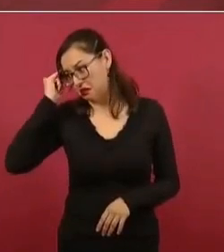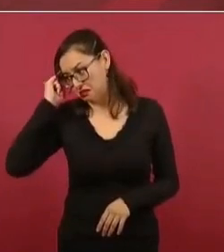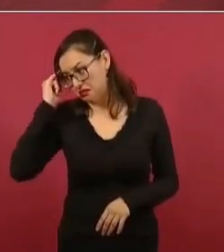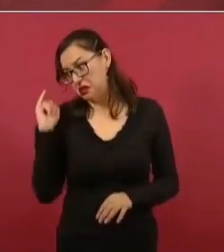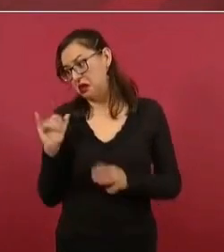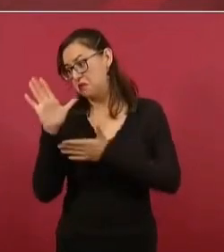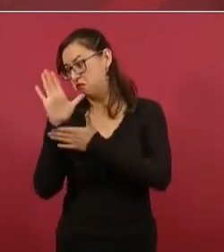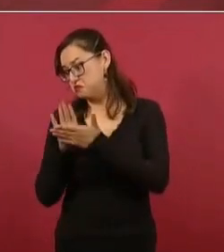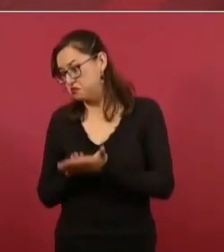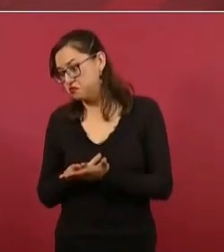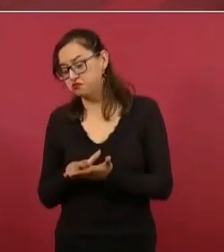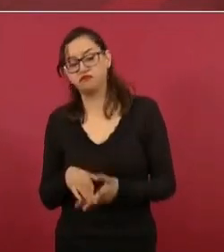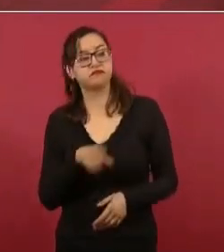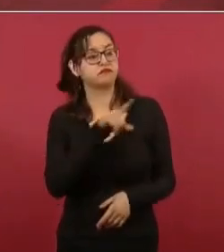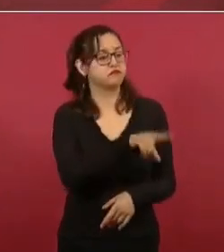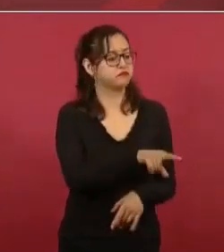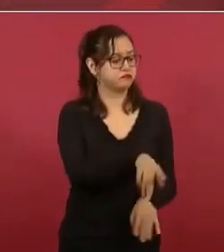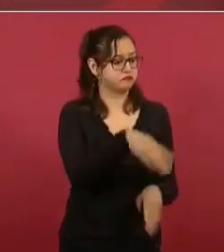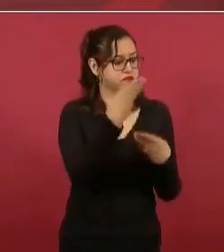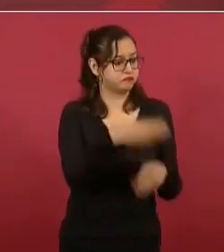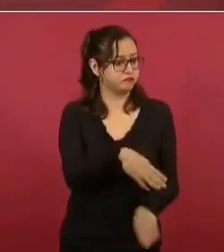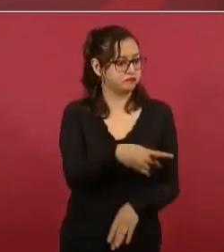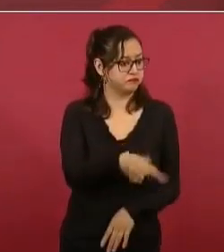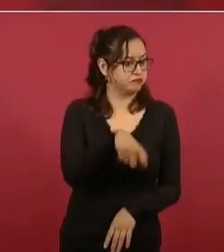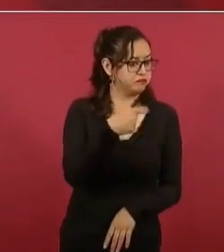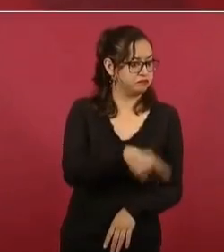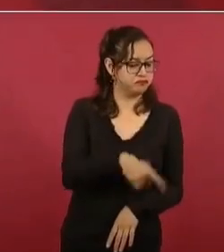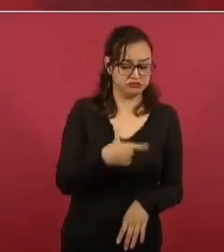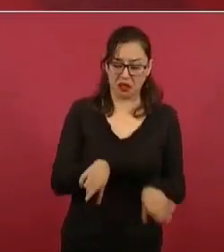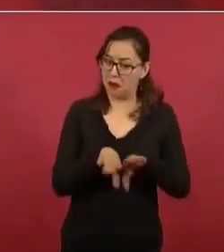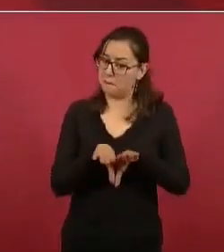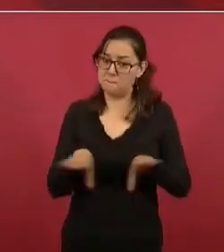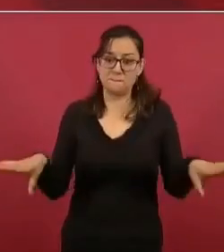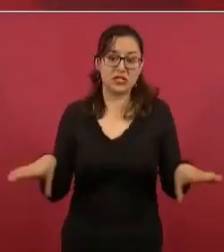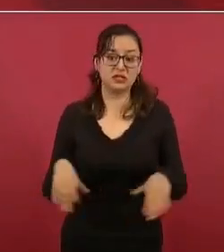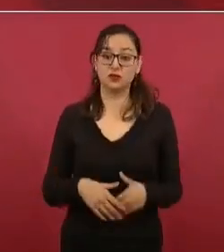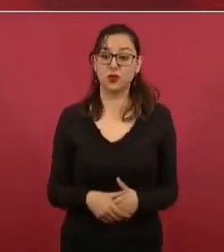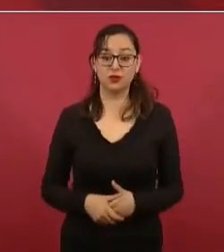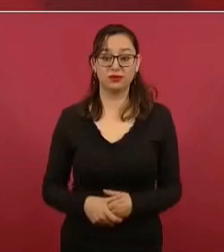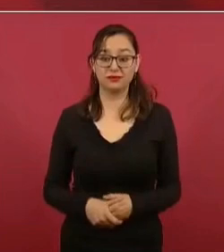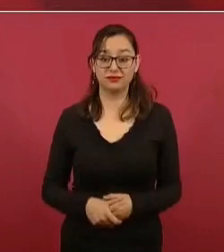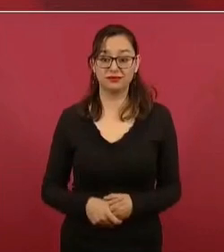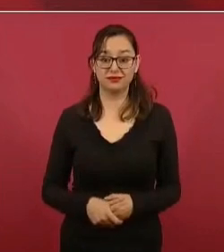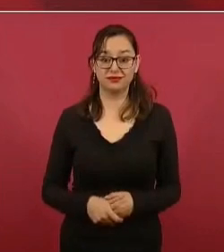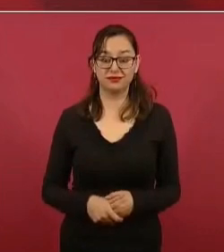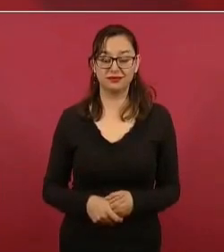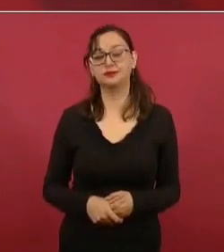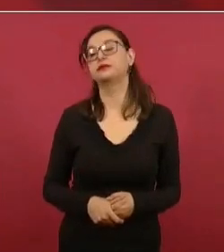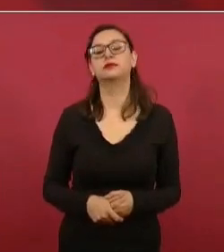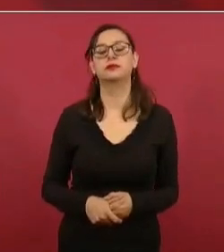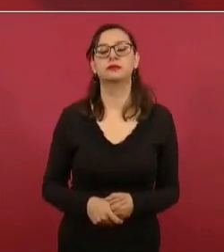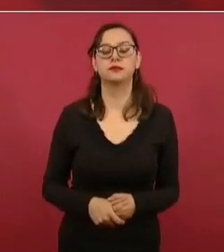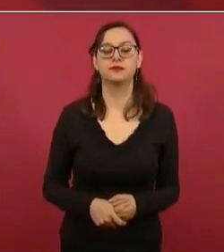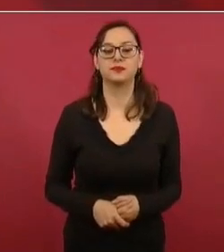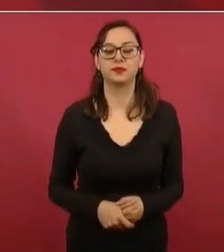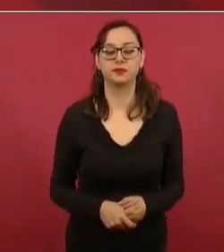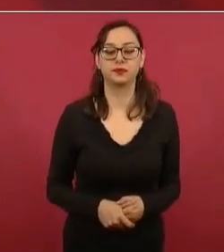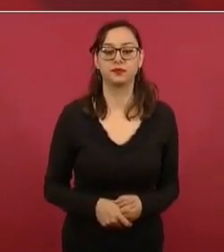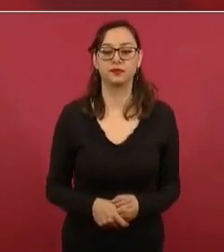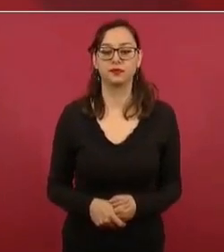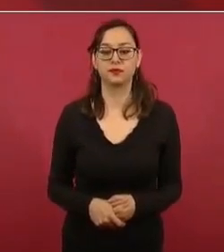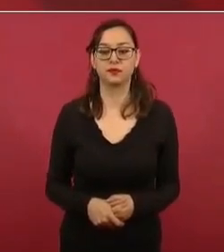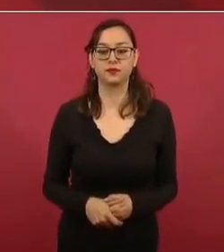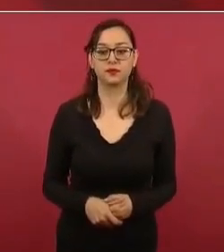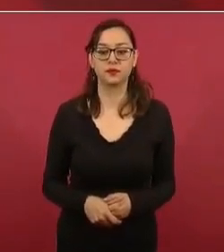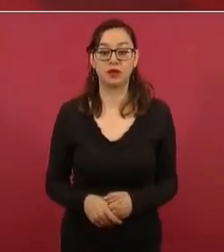empresario. Es lo mismo. Y si nos vamos al terreno, al campo